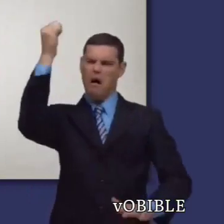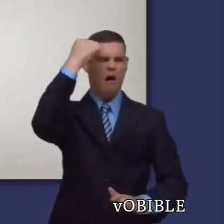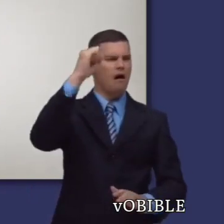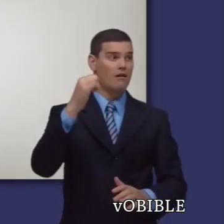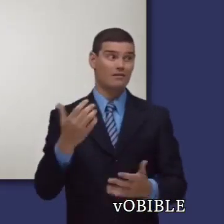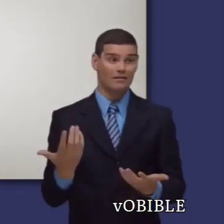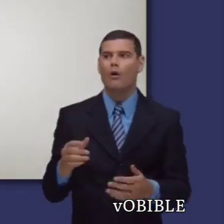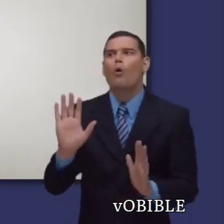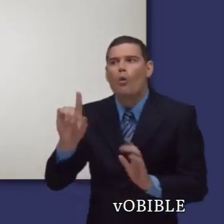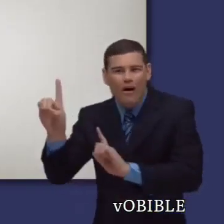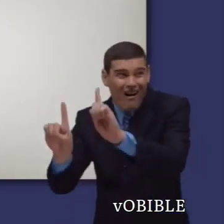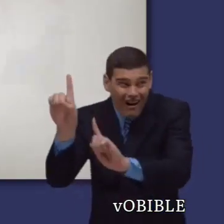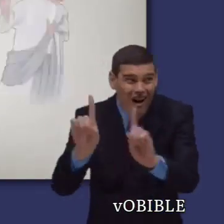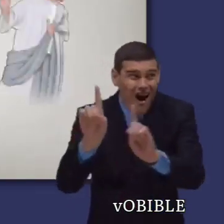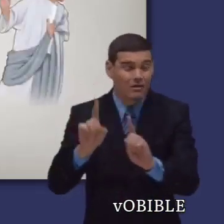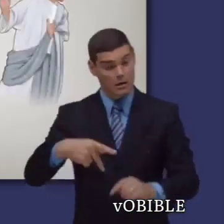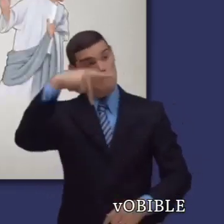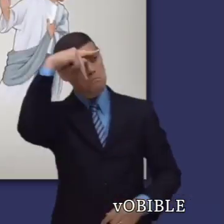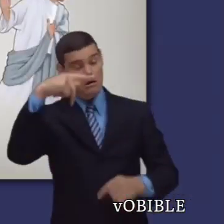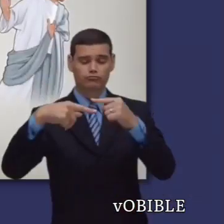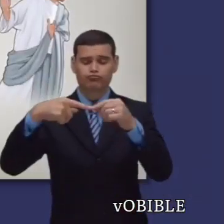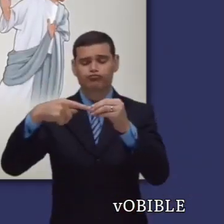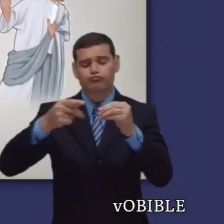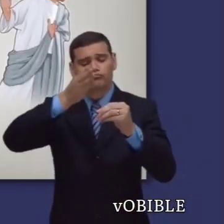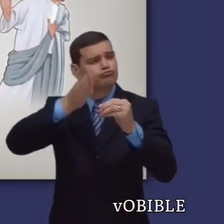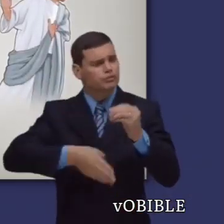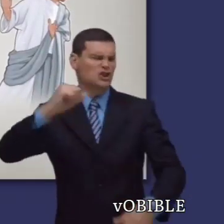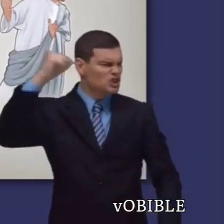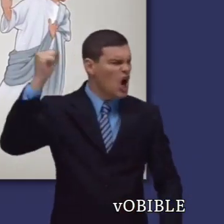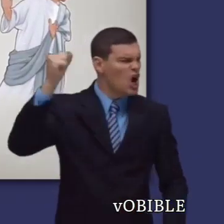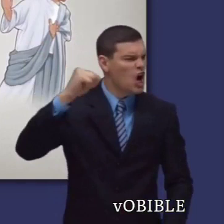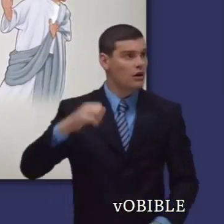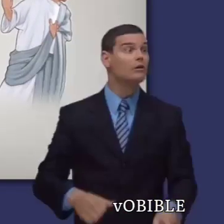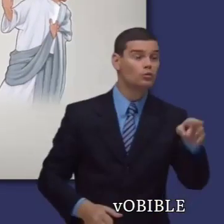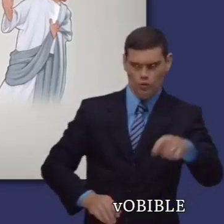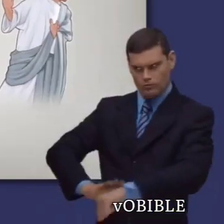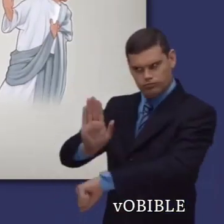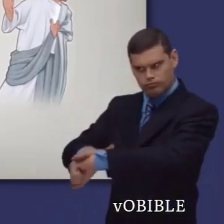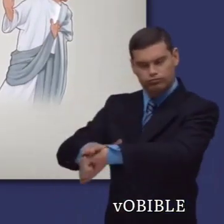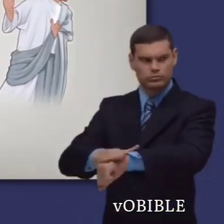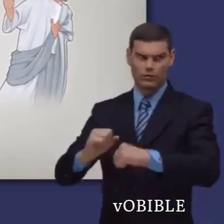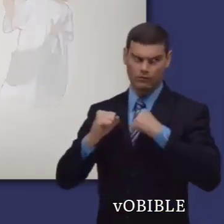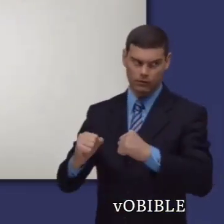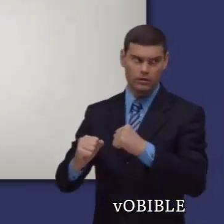Algunos de esos hombres son rebeldes, hablan por hablar y se aferran a la circuncisión.